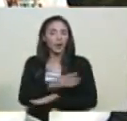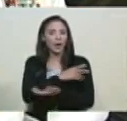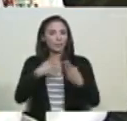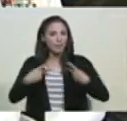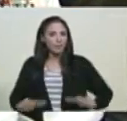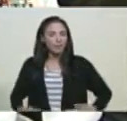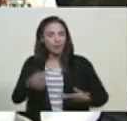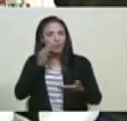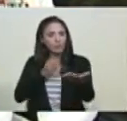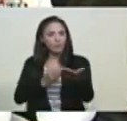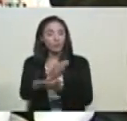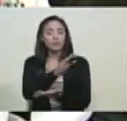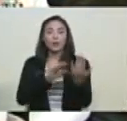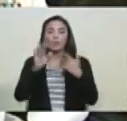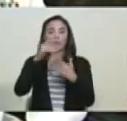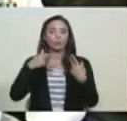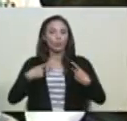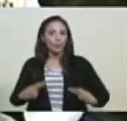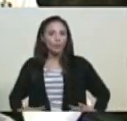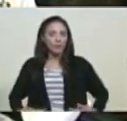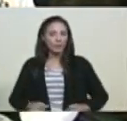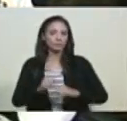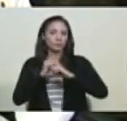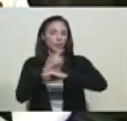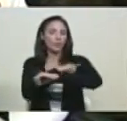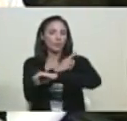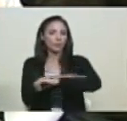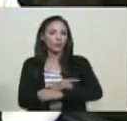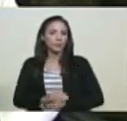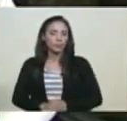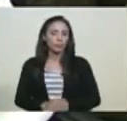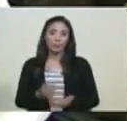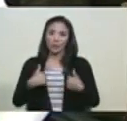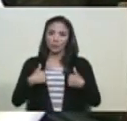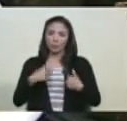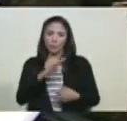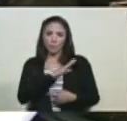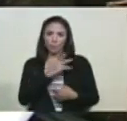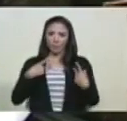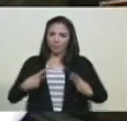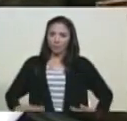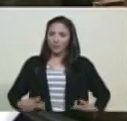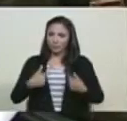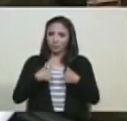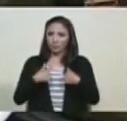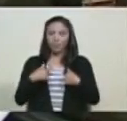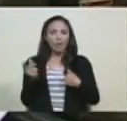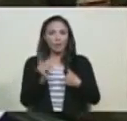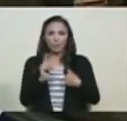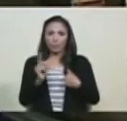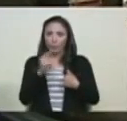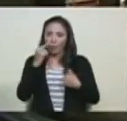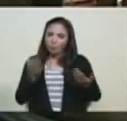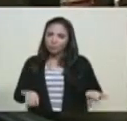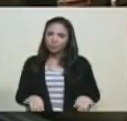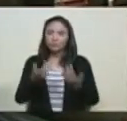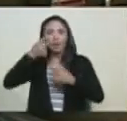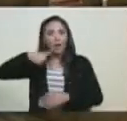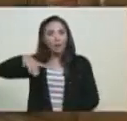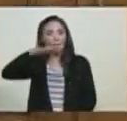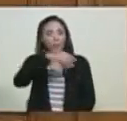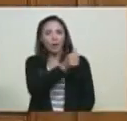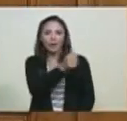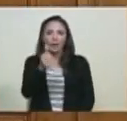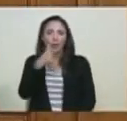futuro, mi vida no me pertenece a mí. Mi vida le pertenece a cada